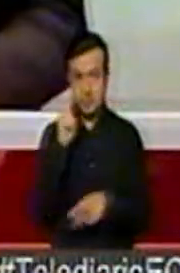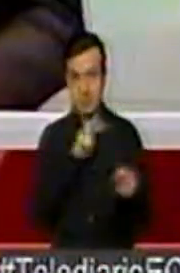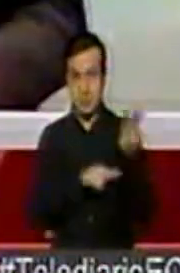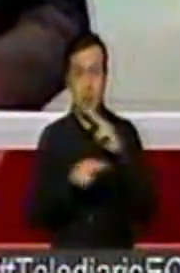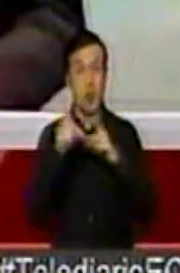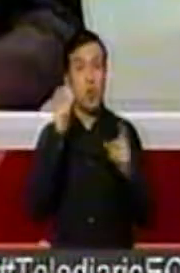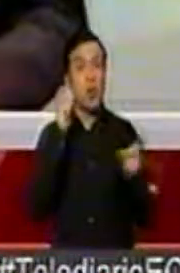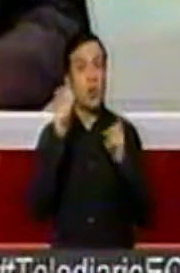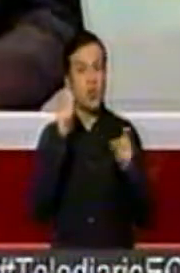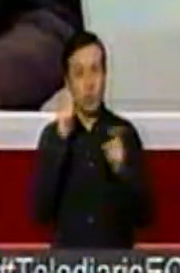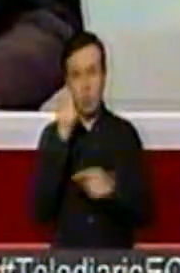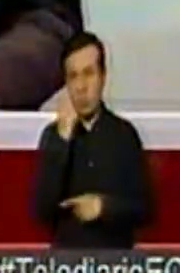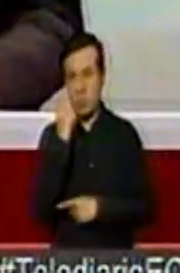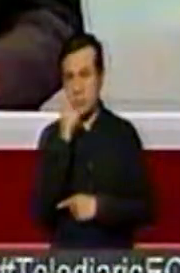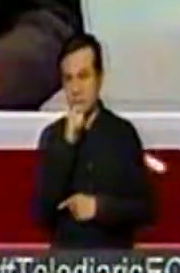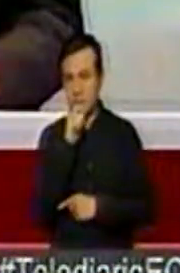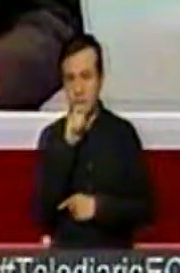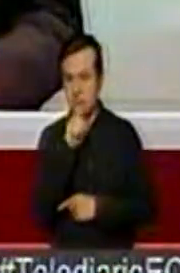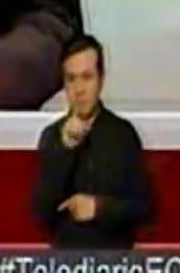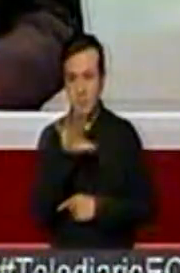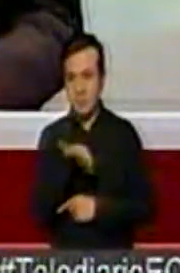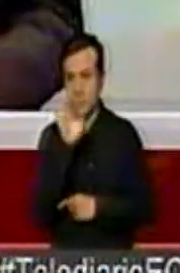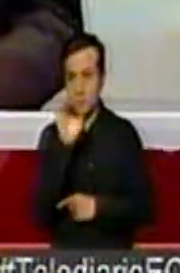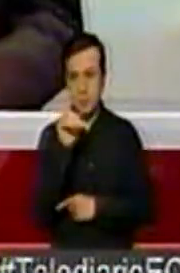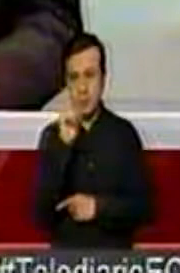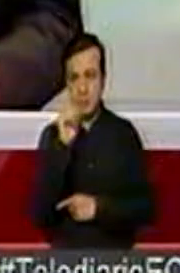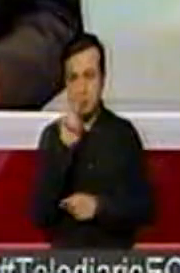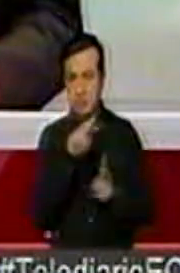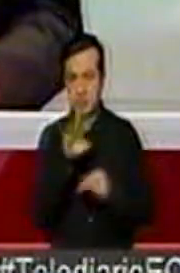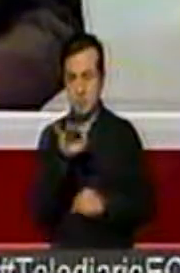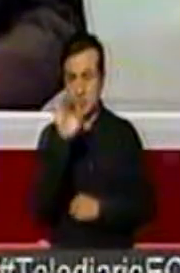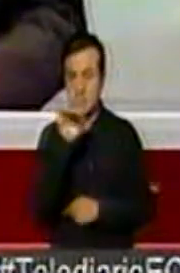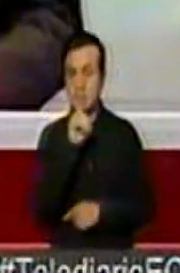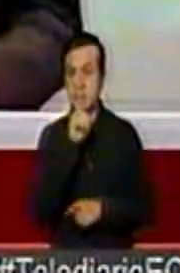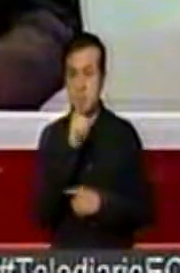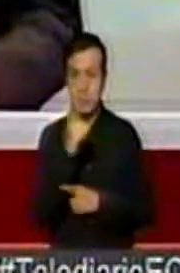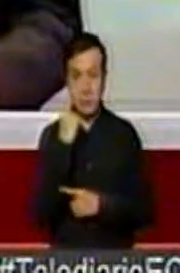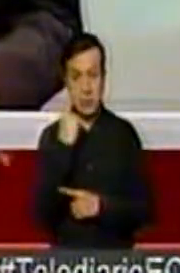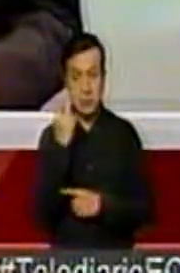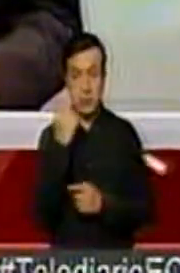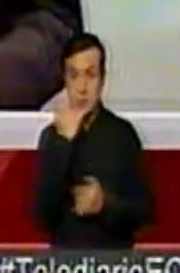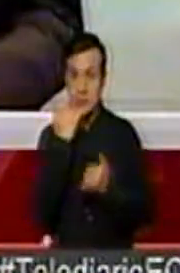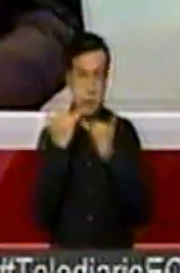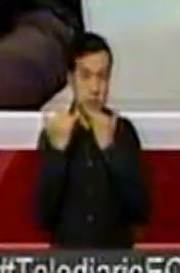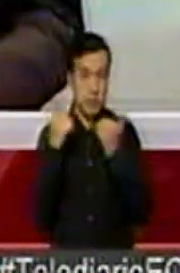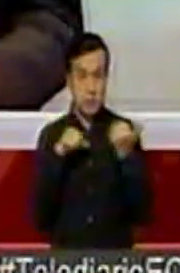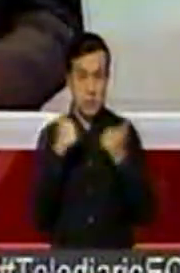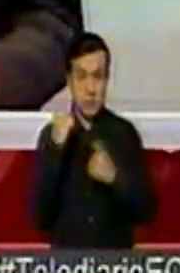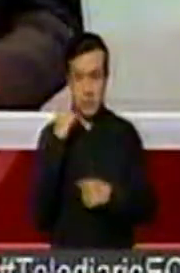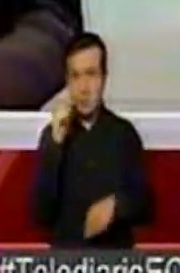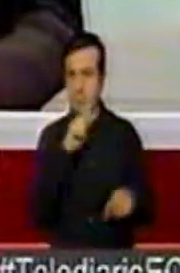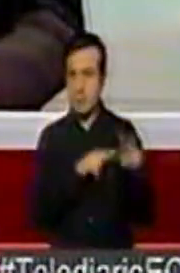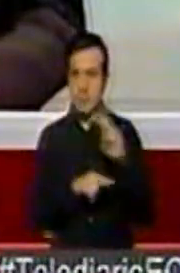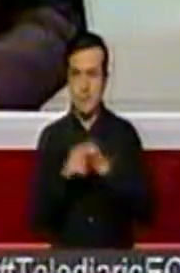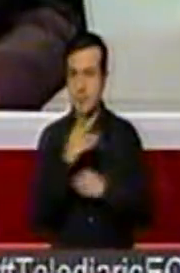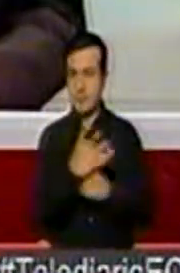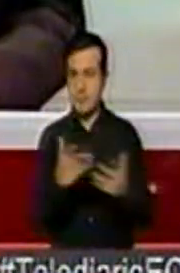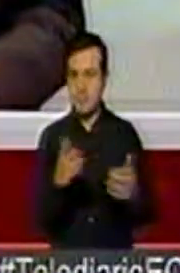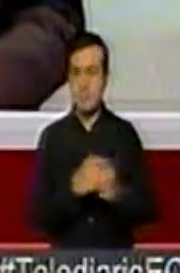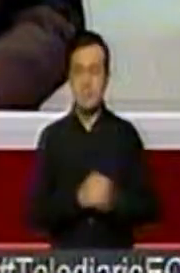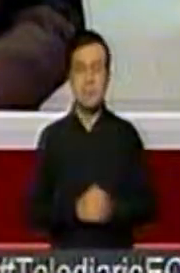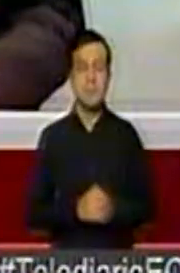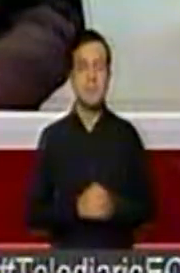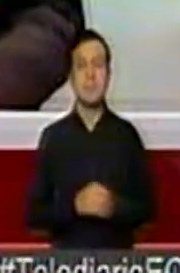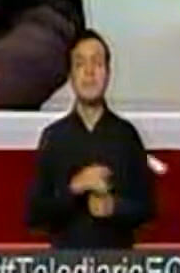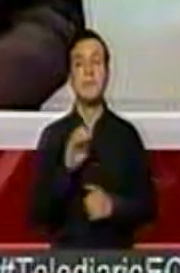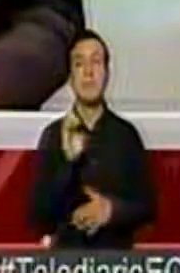controles aleatorios que se van a hacer del producto para detectar si es que existiría alguna amenaza de enfermedad. Y